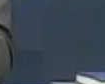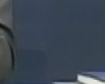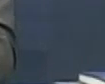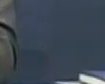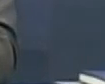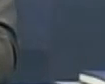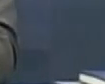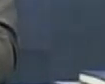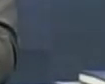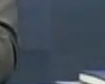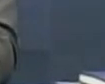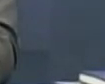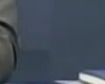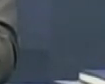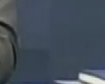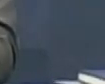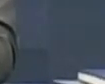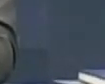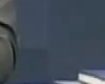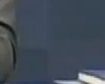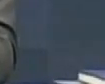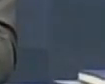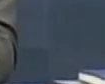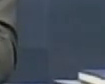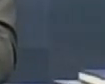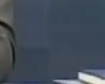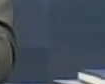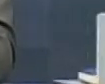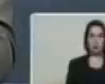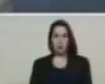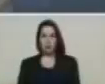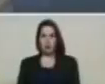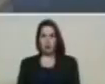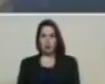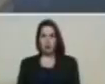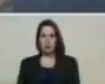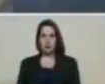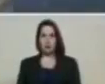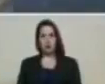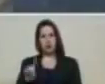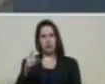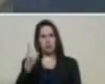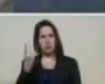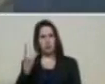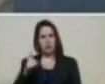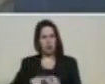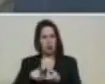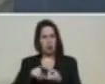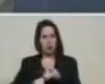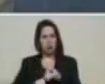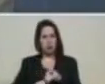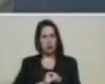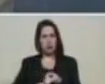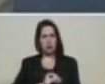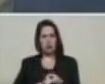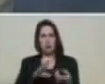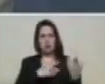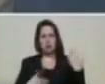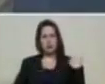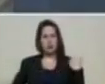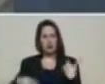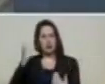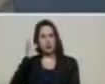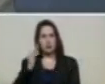Bolivariana de Venezuela, Delcy Rodríguez. Primera combatiente, doctora Silvia Flores,